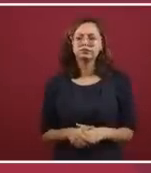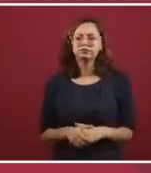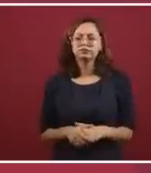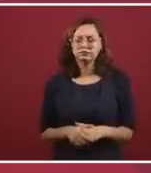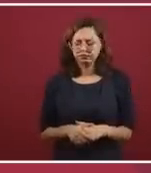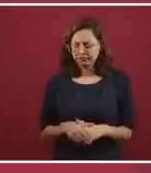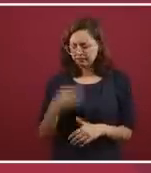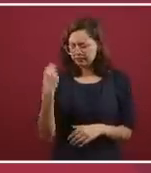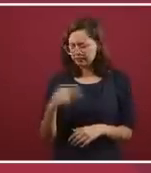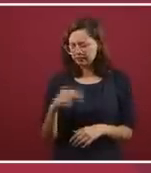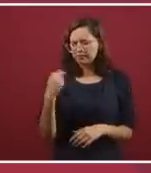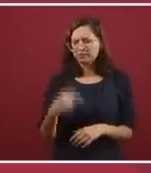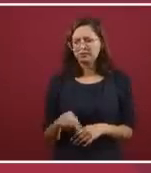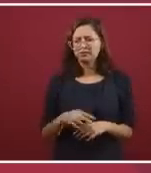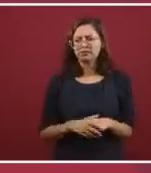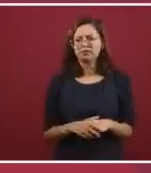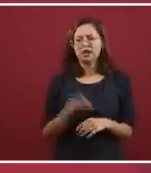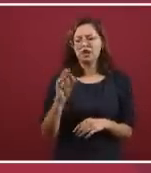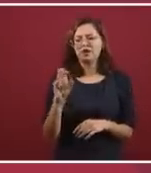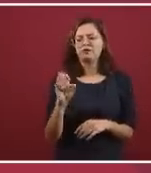se llama fernet